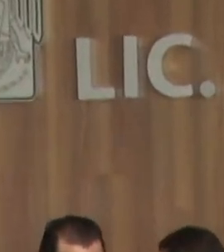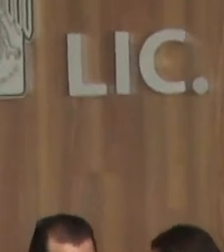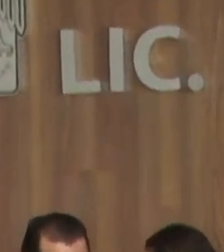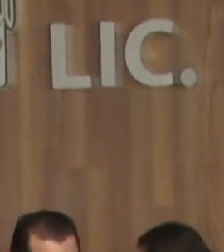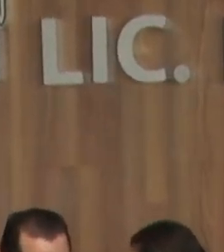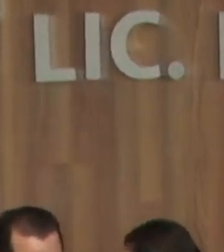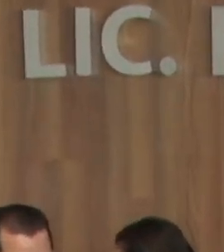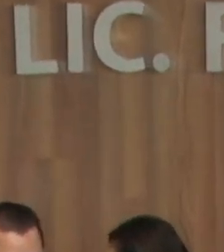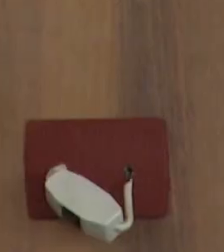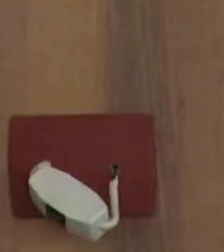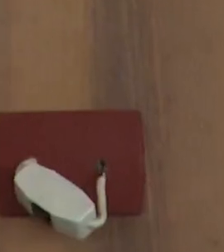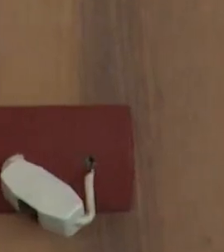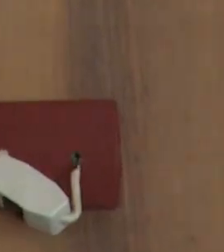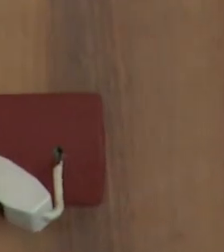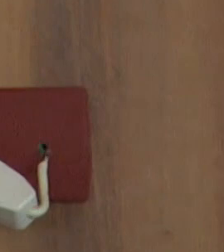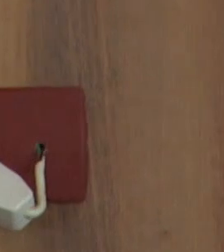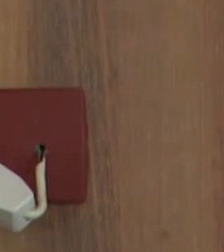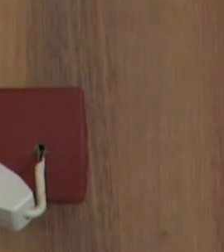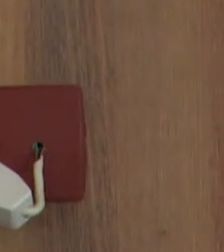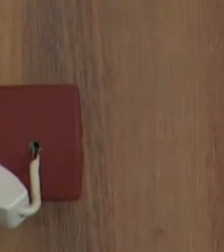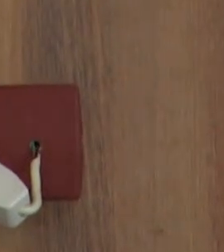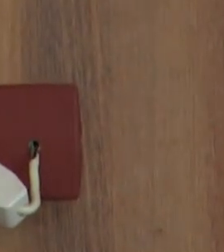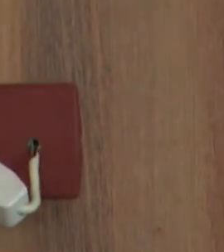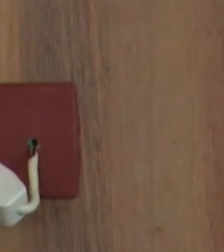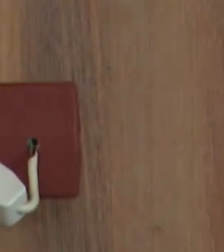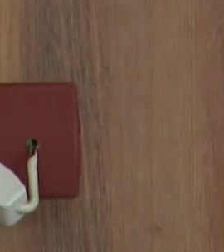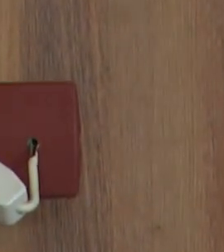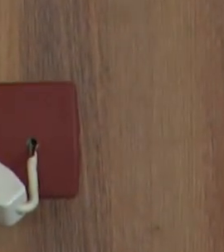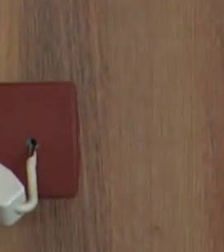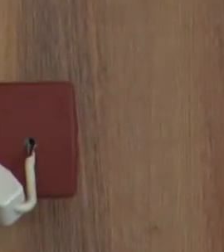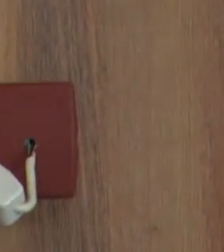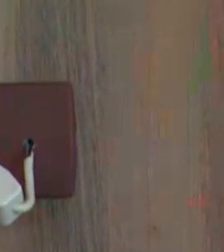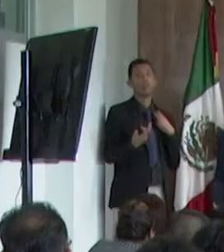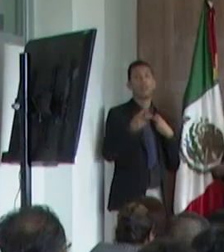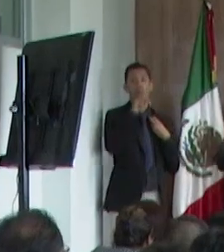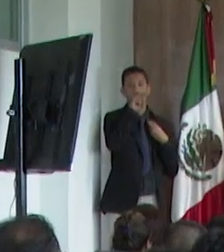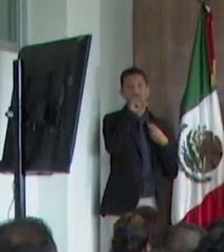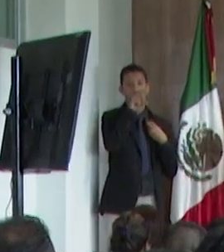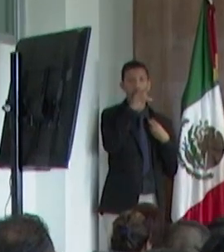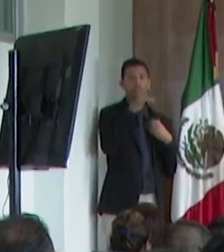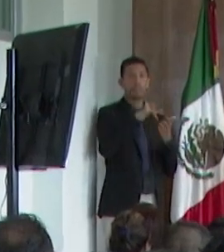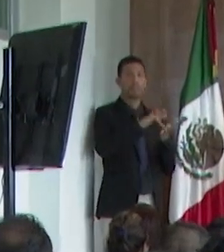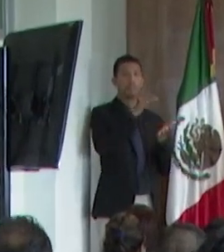otras autoridades electorales y académicas, así como estudiantes de la Escuela de Derecho.